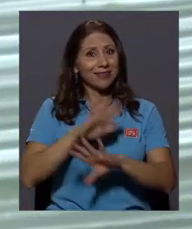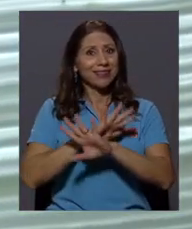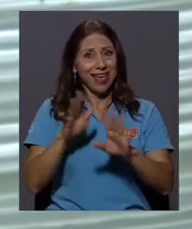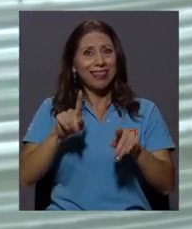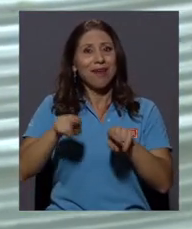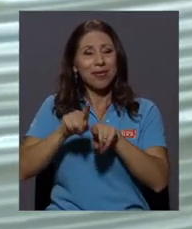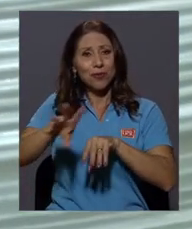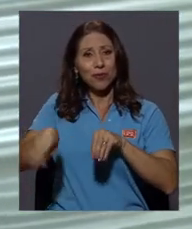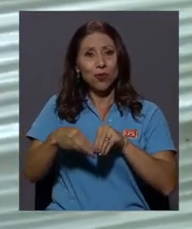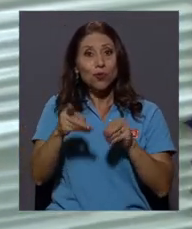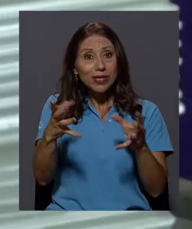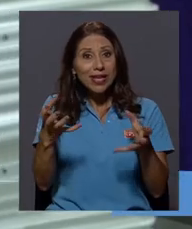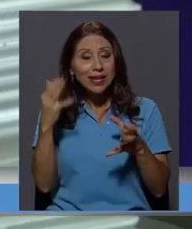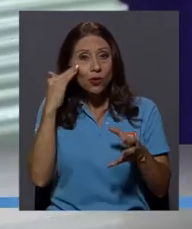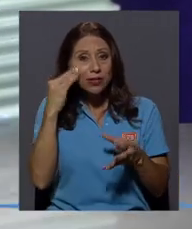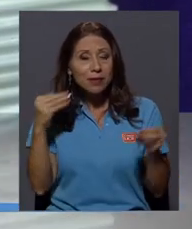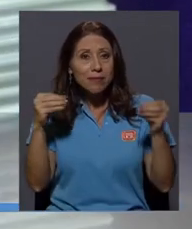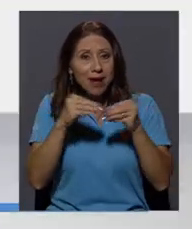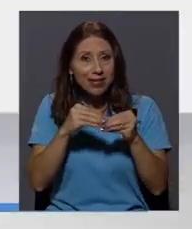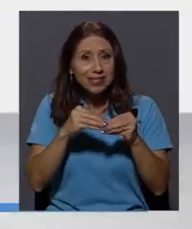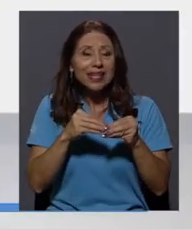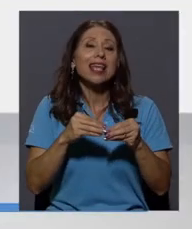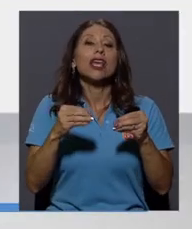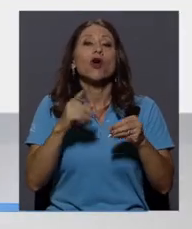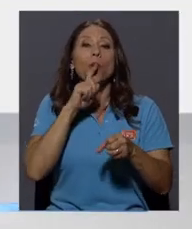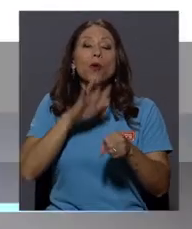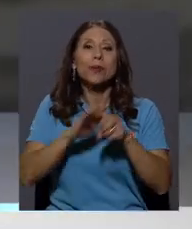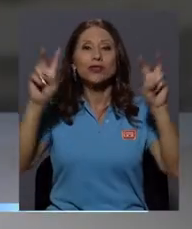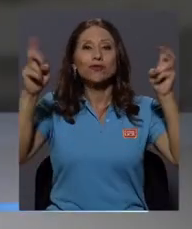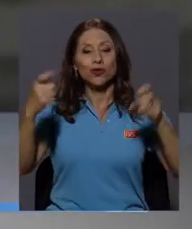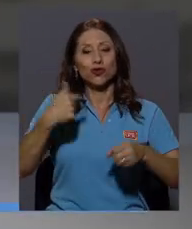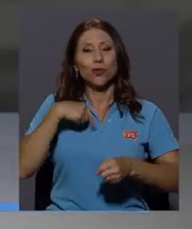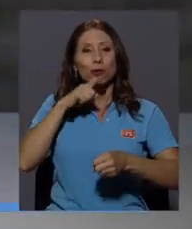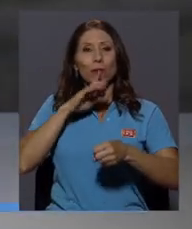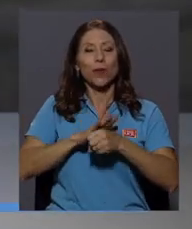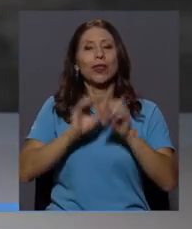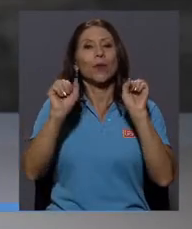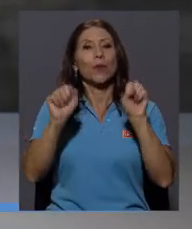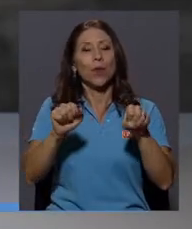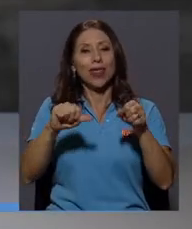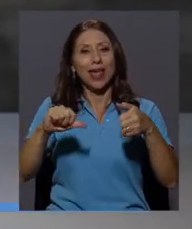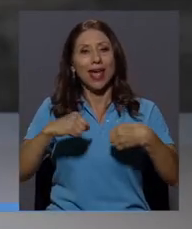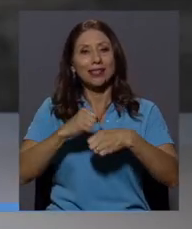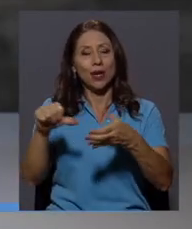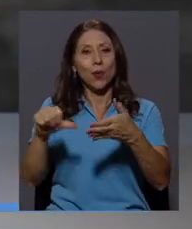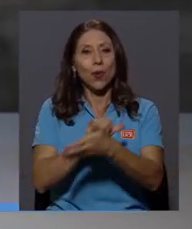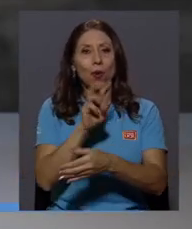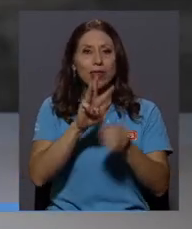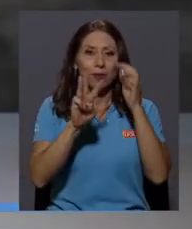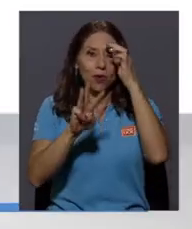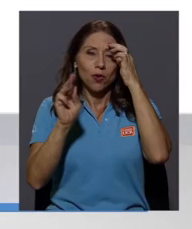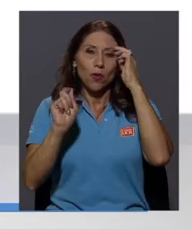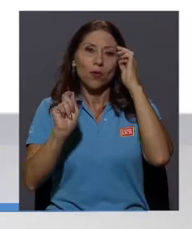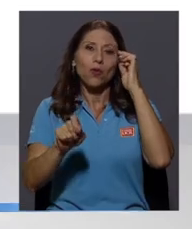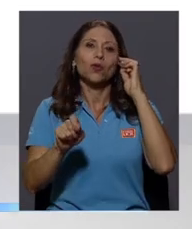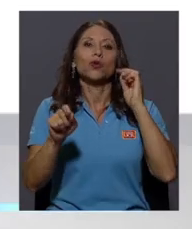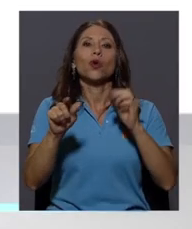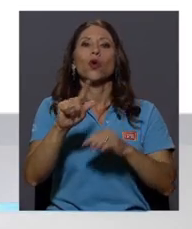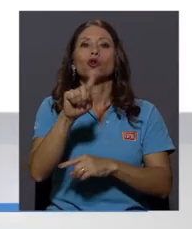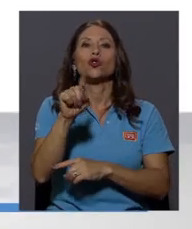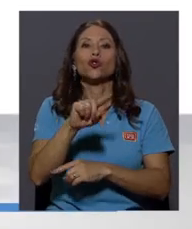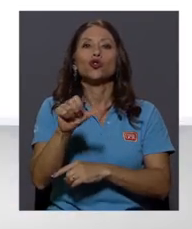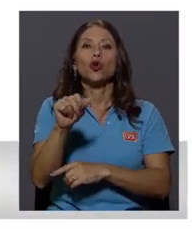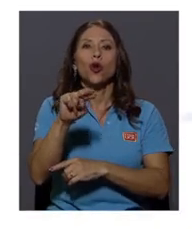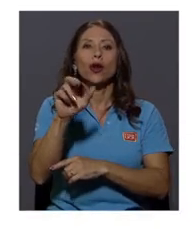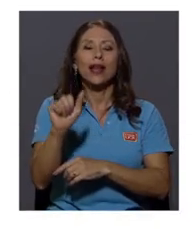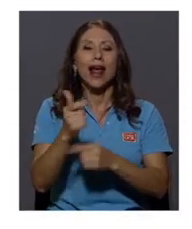esta estrategia y sumarse al compromiso yo me comprometo puede visitar la página www punto zona libre de plástico